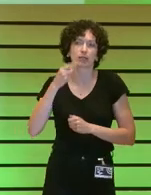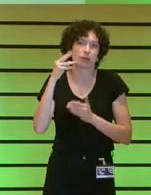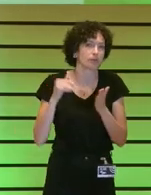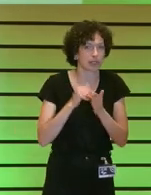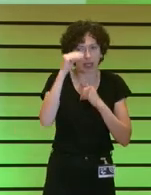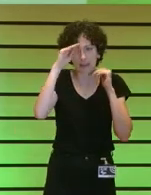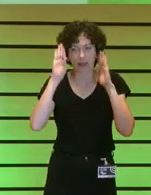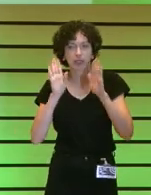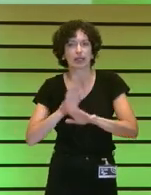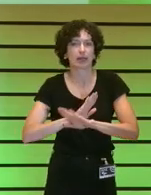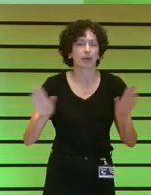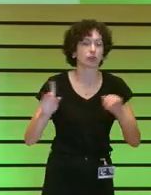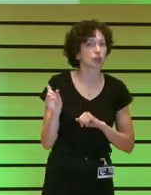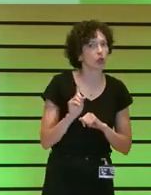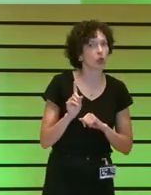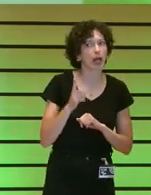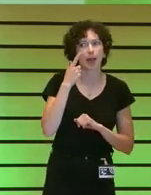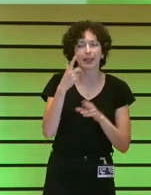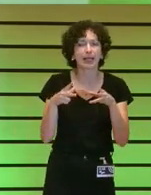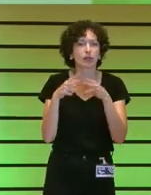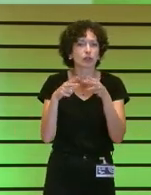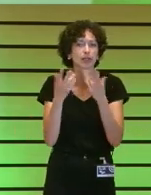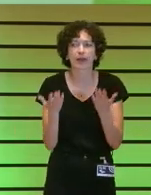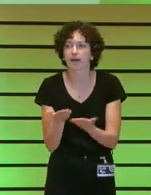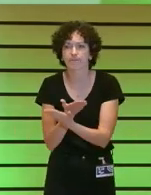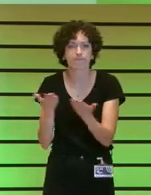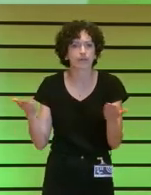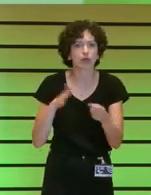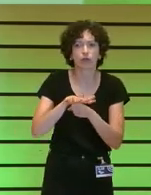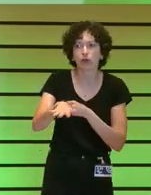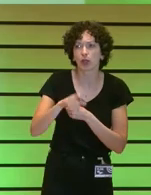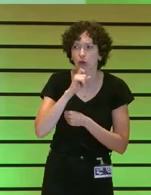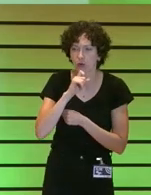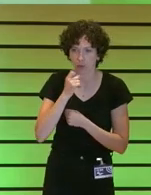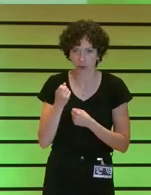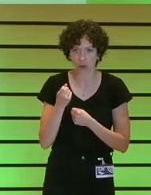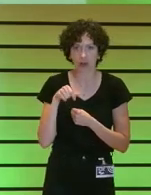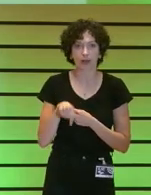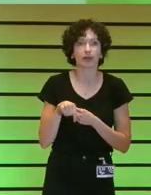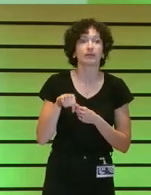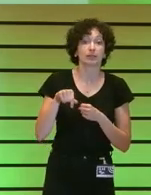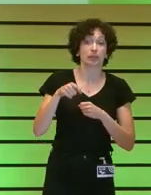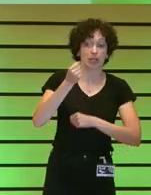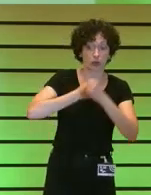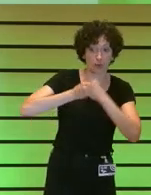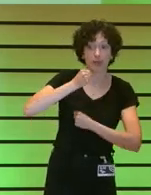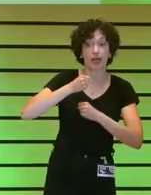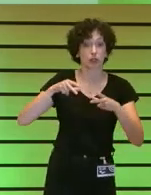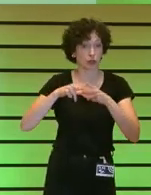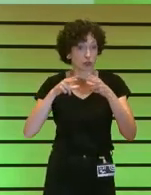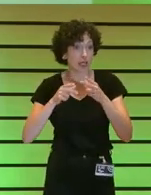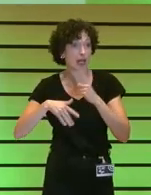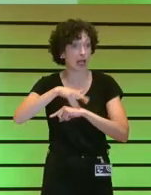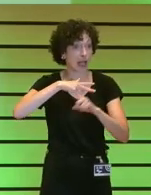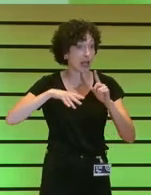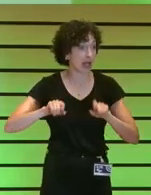personas vamos a ver qué impacto tenemos en la sociedad y ahí entra lo económico ahí entra lo social ahí entra lo ambiental tenéis mucha experiencia